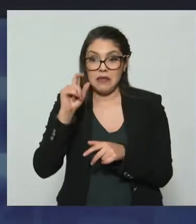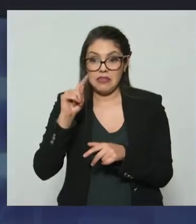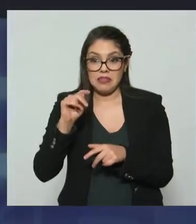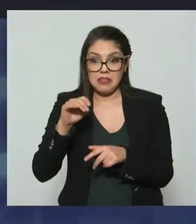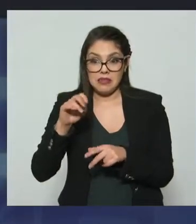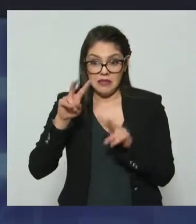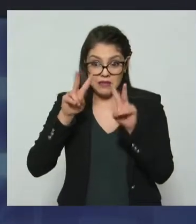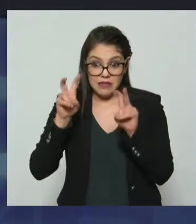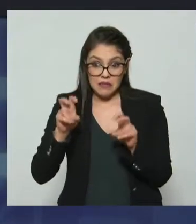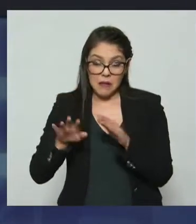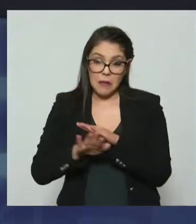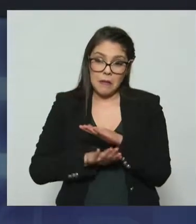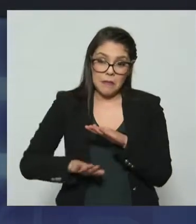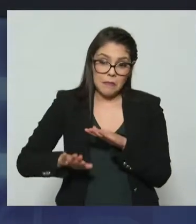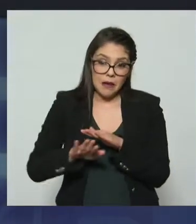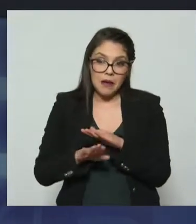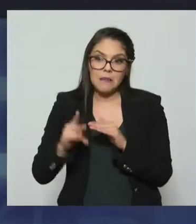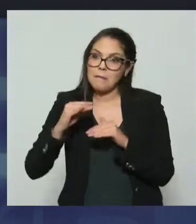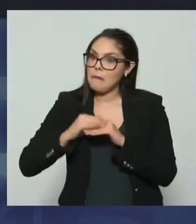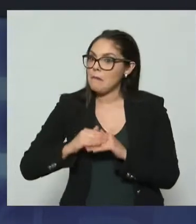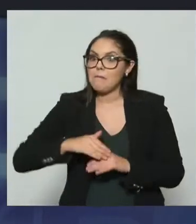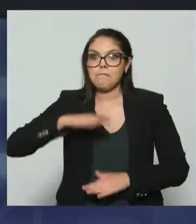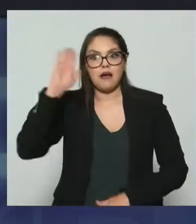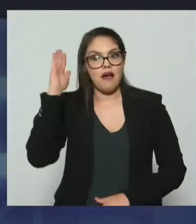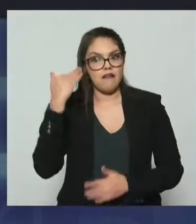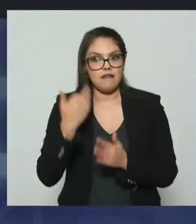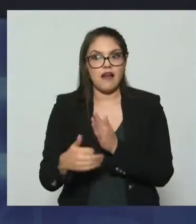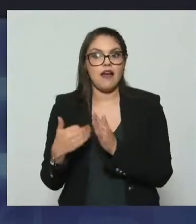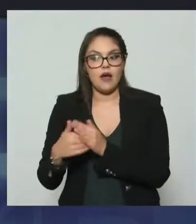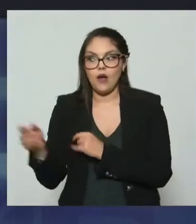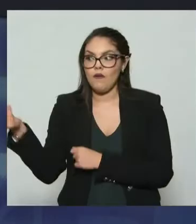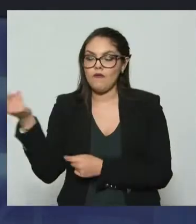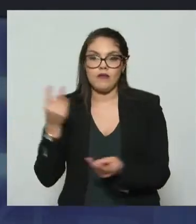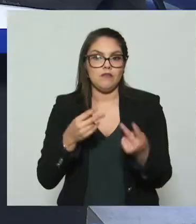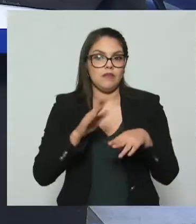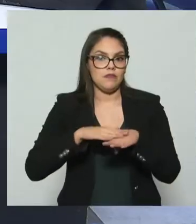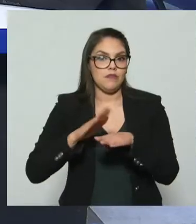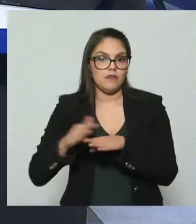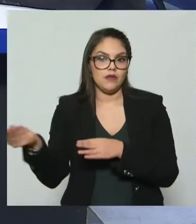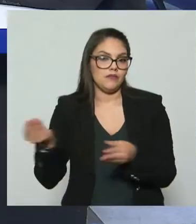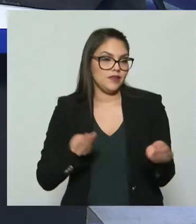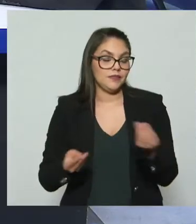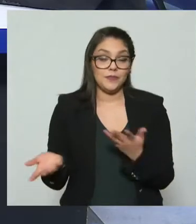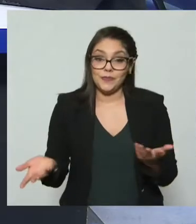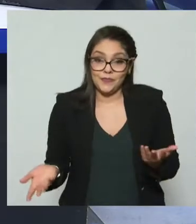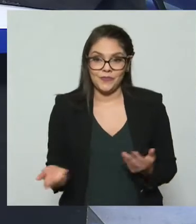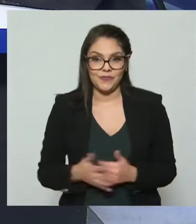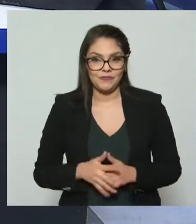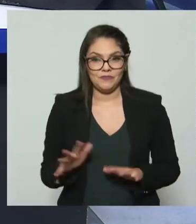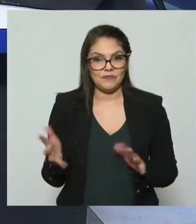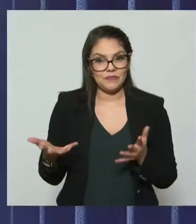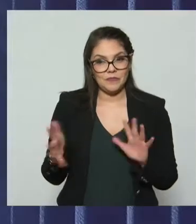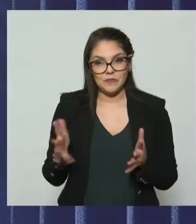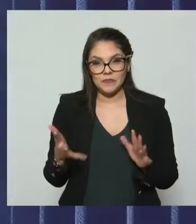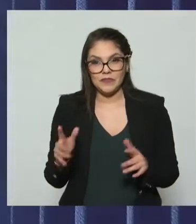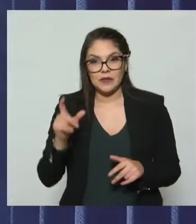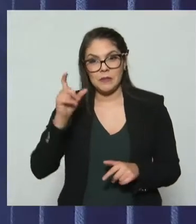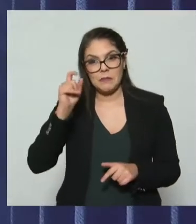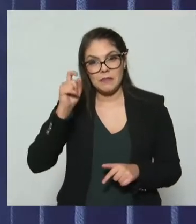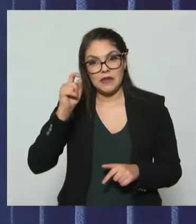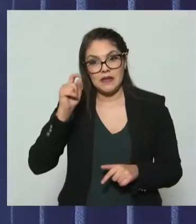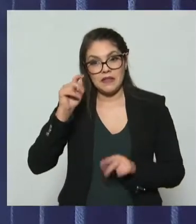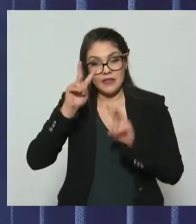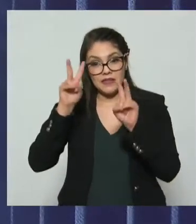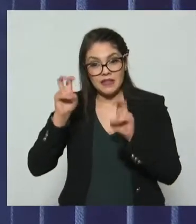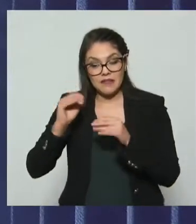20 básicos, 20 torales, pero además todos los que vayan surgiendo en el camino, ¿no? Entonces, más o menos, más de 20 temas, más de